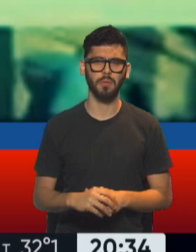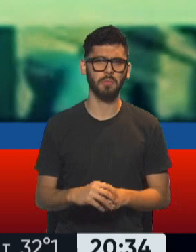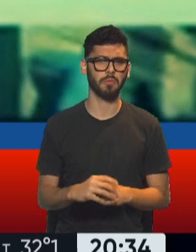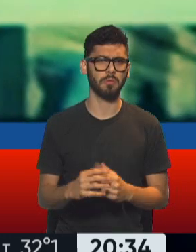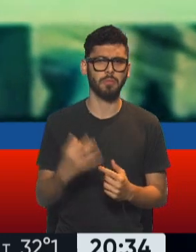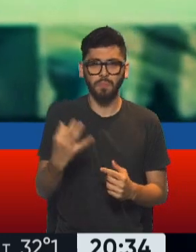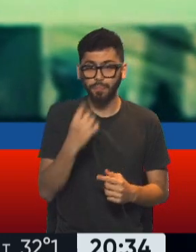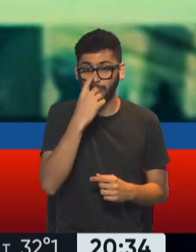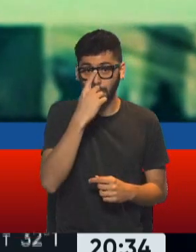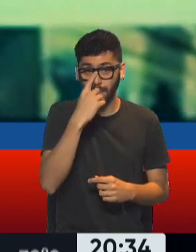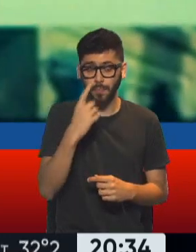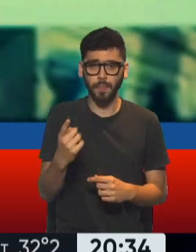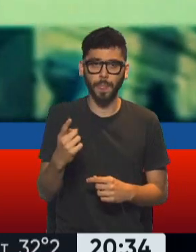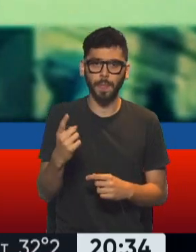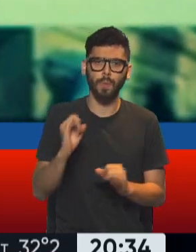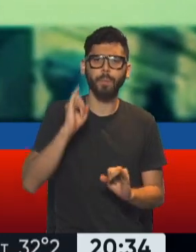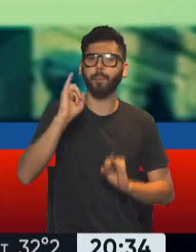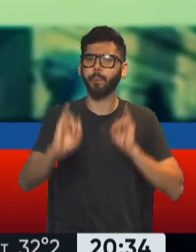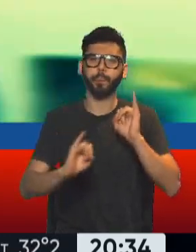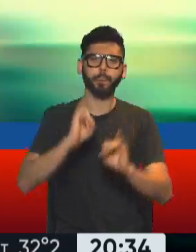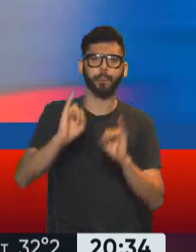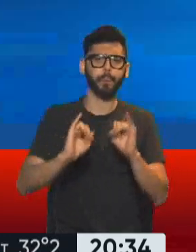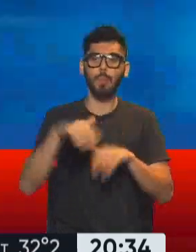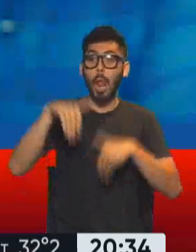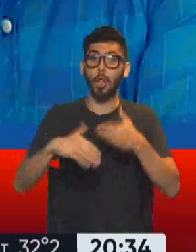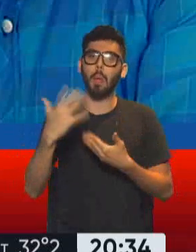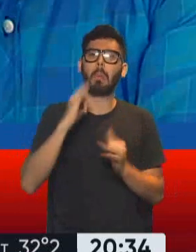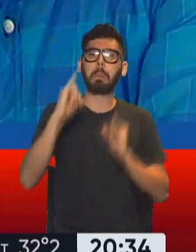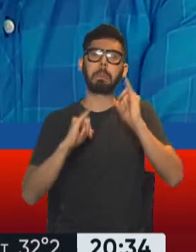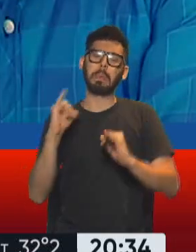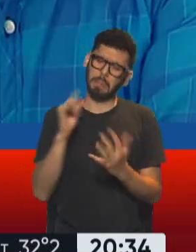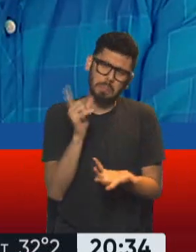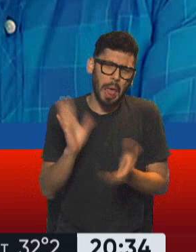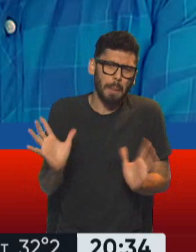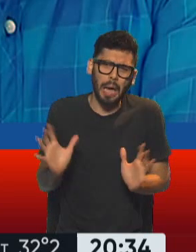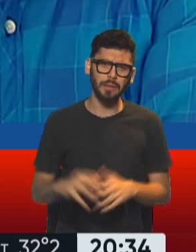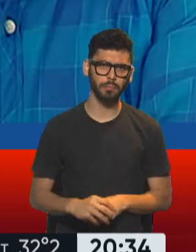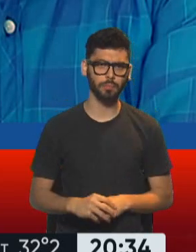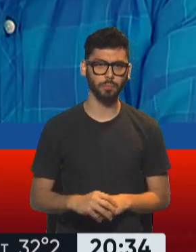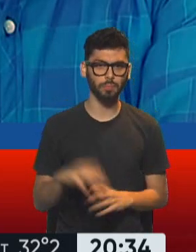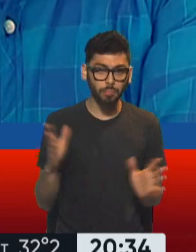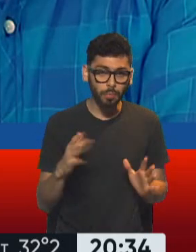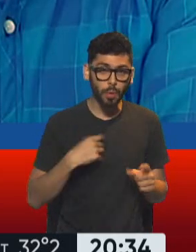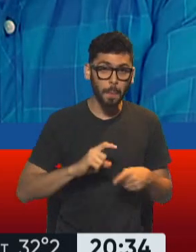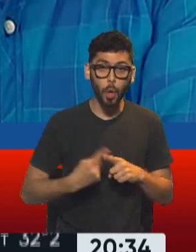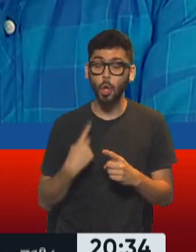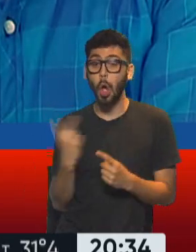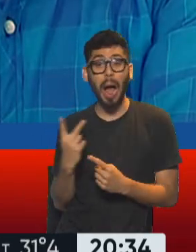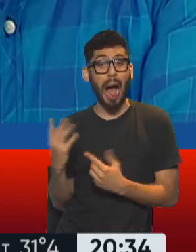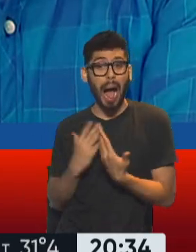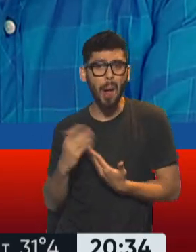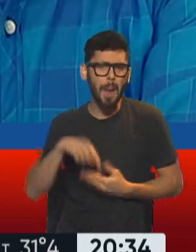el marco de un relato político de por una lección este no es el momento para que los políticos hablemos entre nosotros